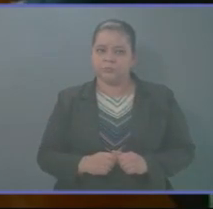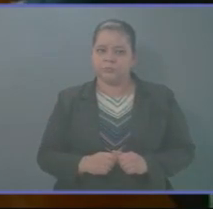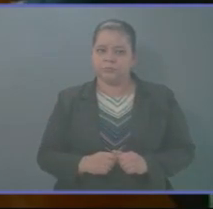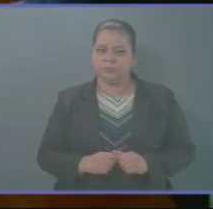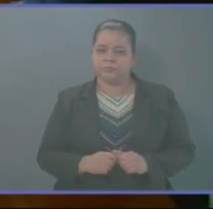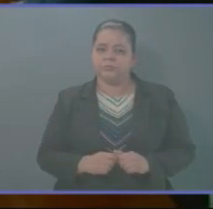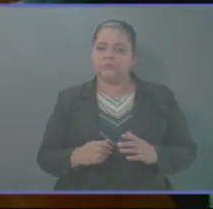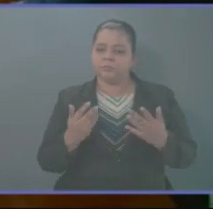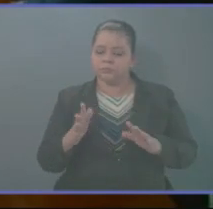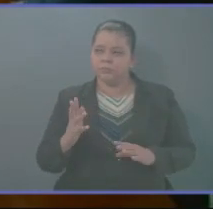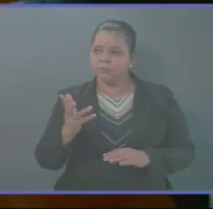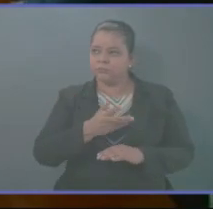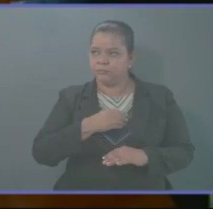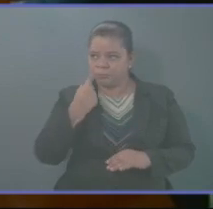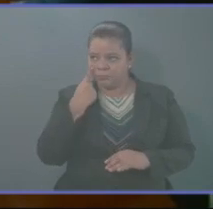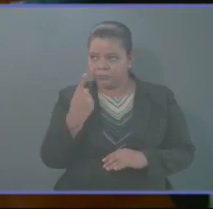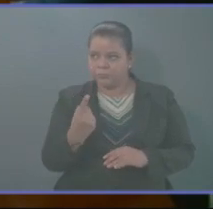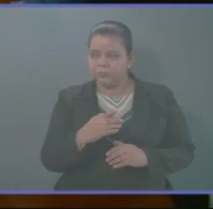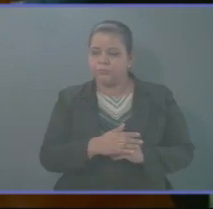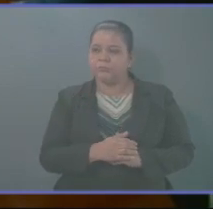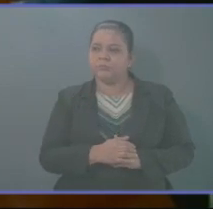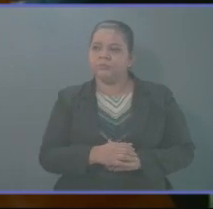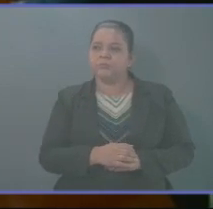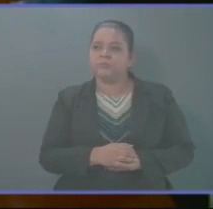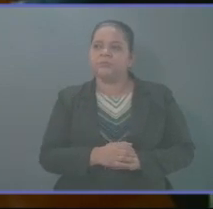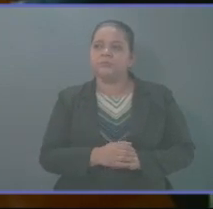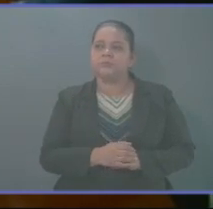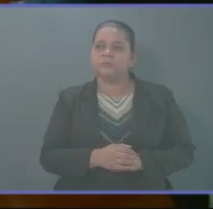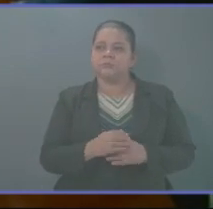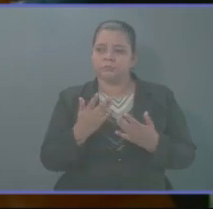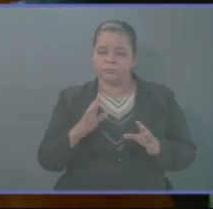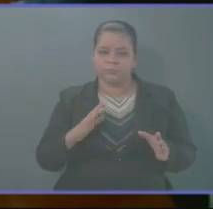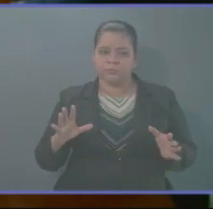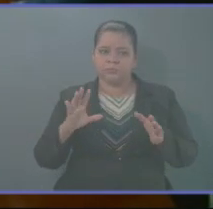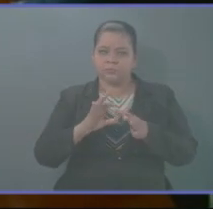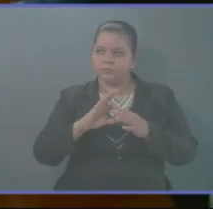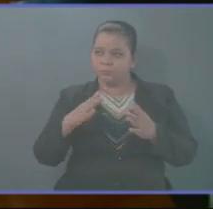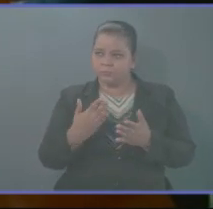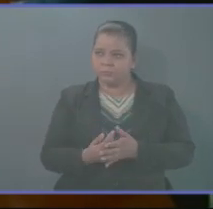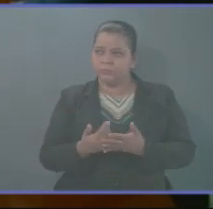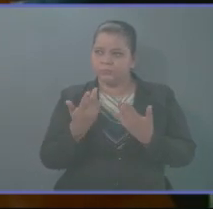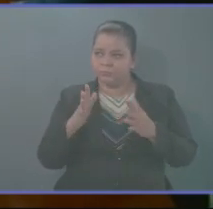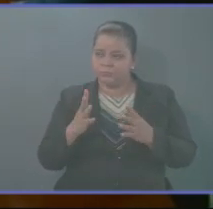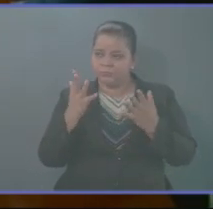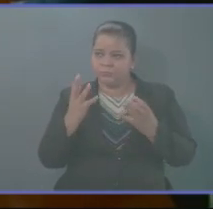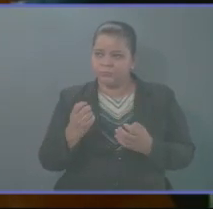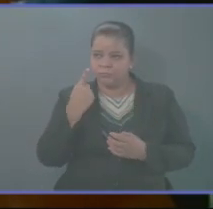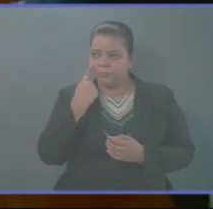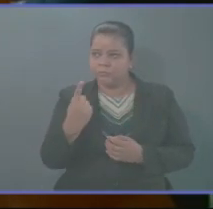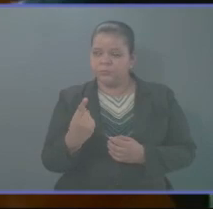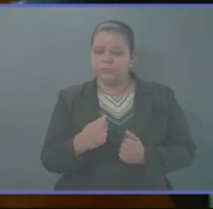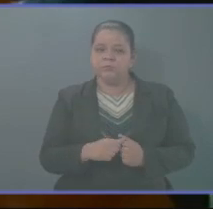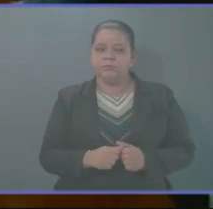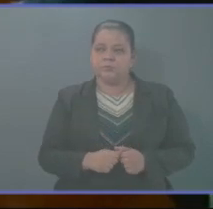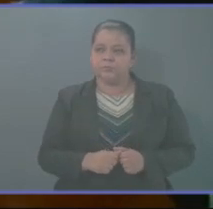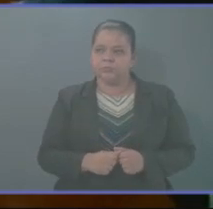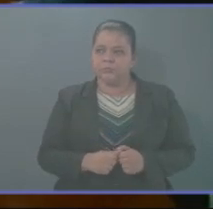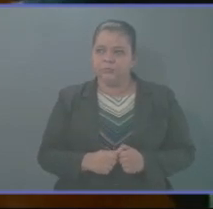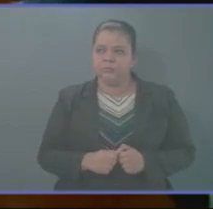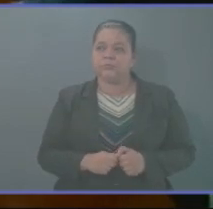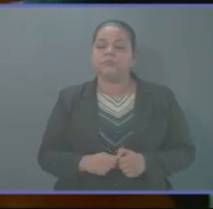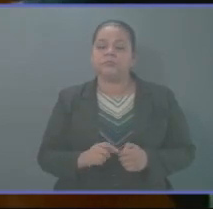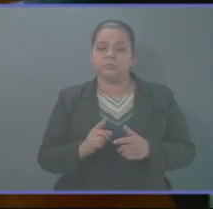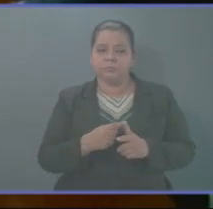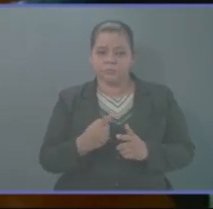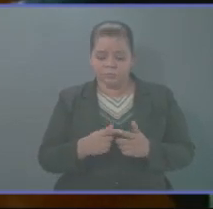en vista del contenido de esta pieza de correspondencia es expresamente referida al periodo de vacación de